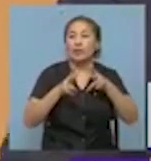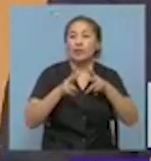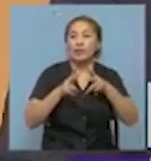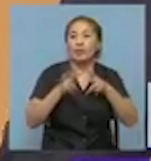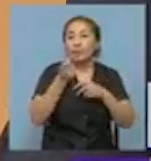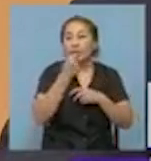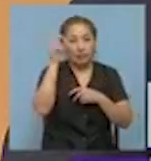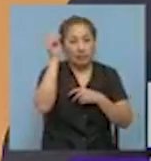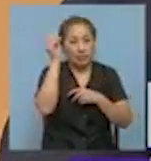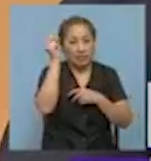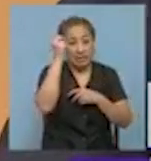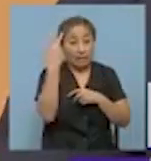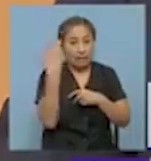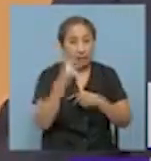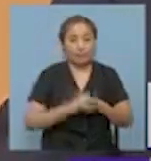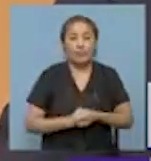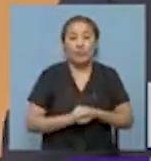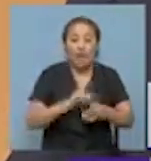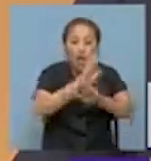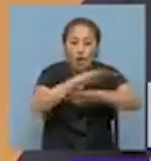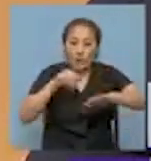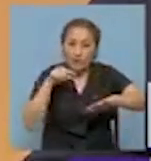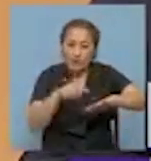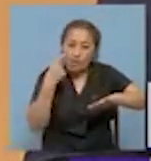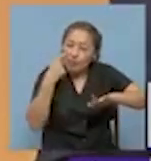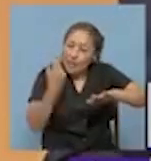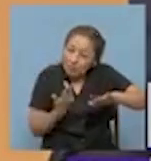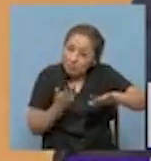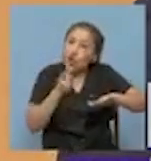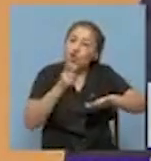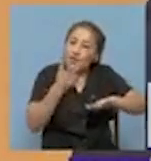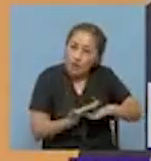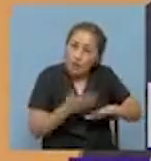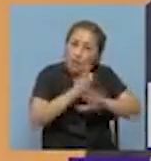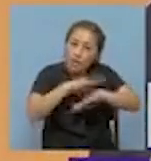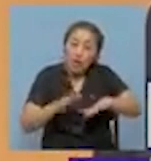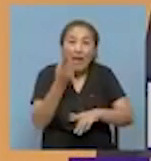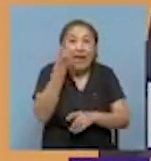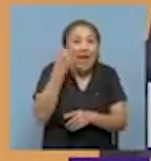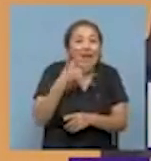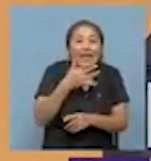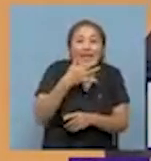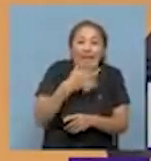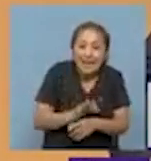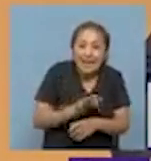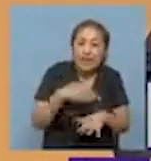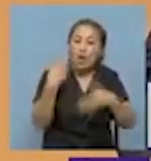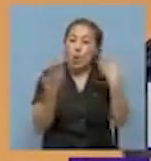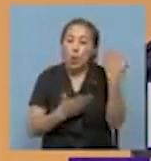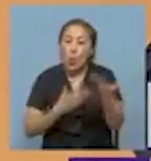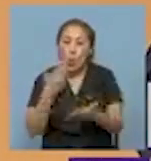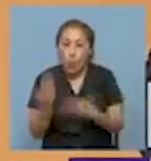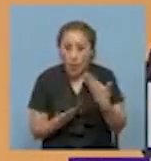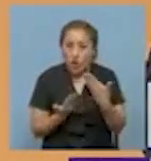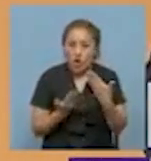33 los más chiquitos fíjate lo que se le recomienda comprender la masturbación y los juegos